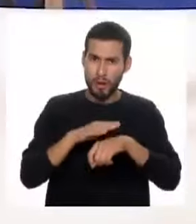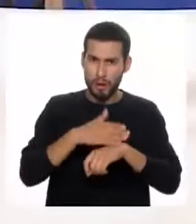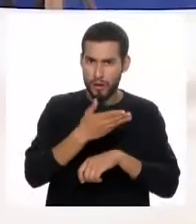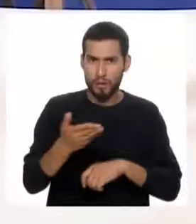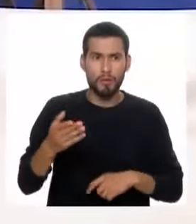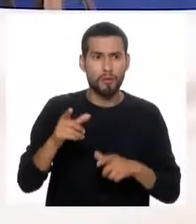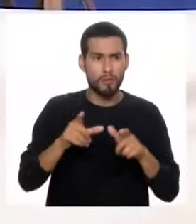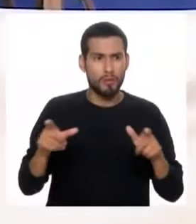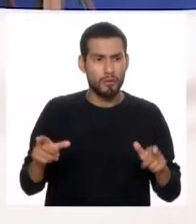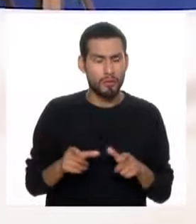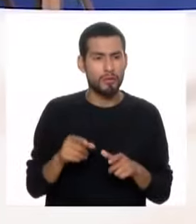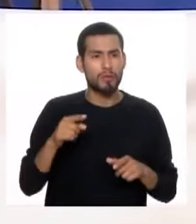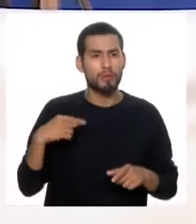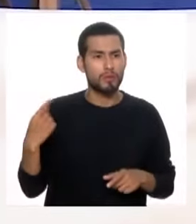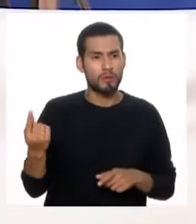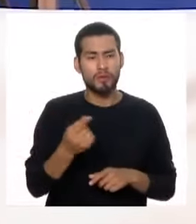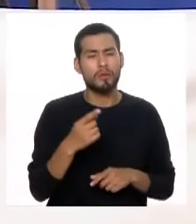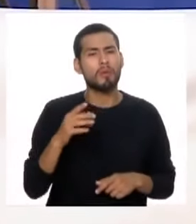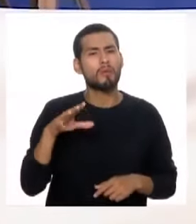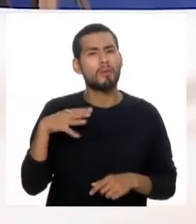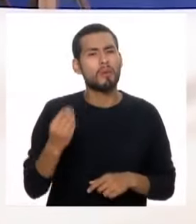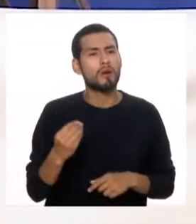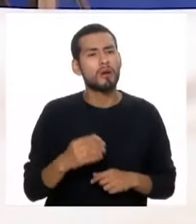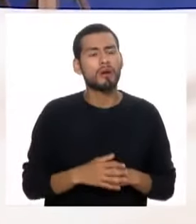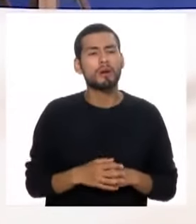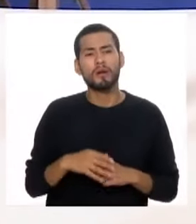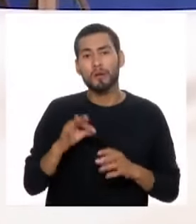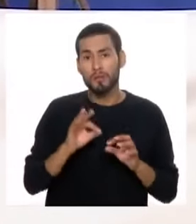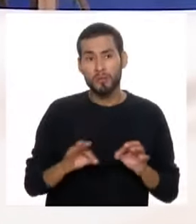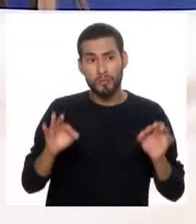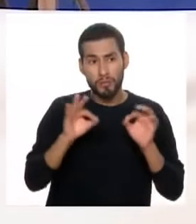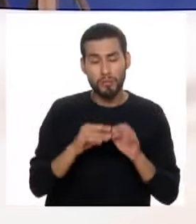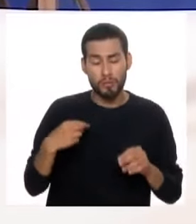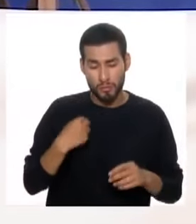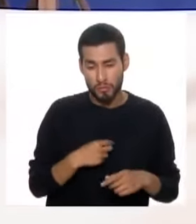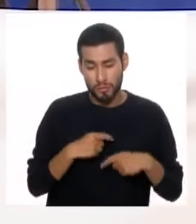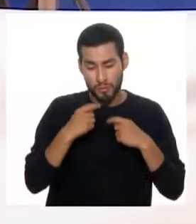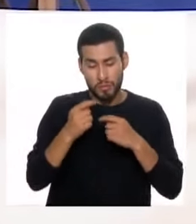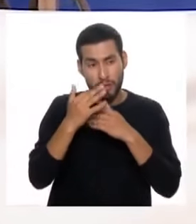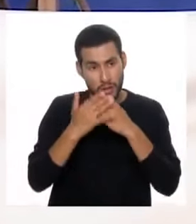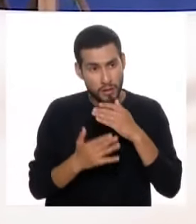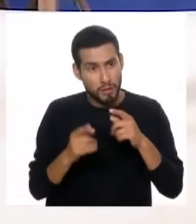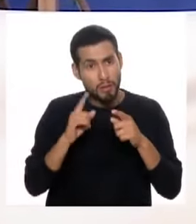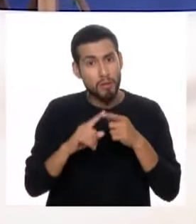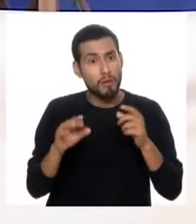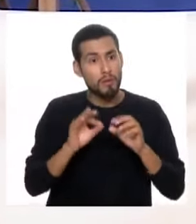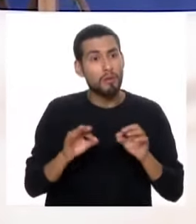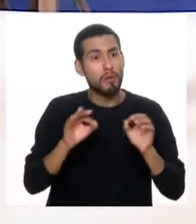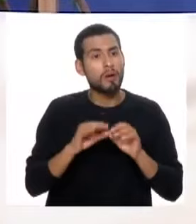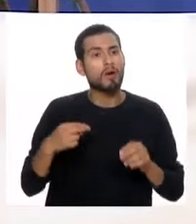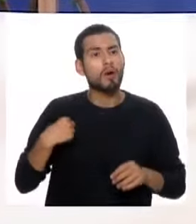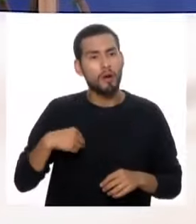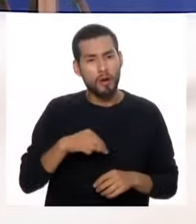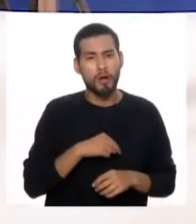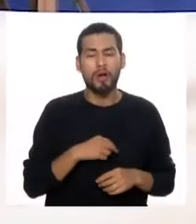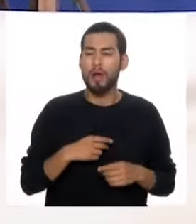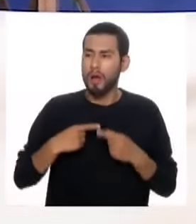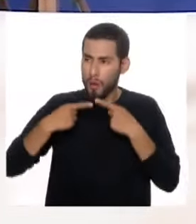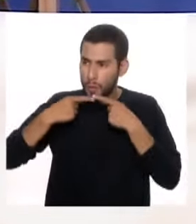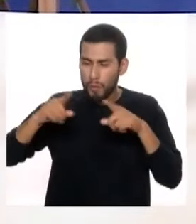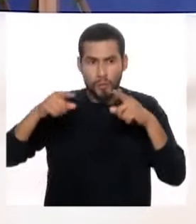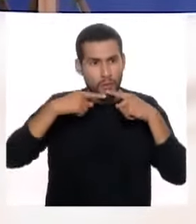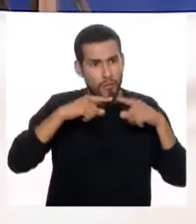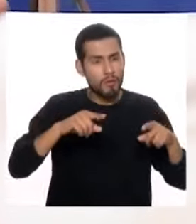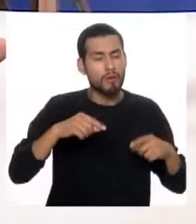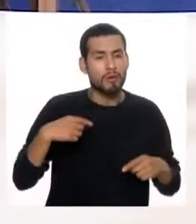los empresarios. ¿Por qué? Porque es muy importante que seamos donantes de sangre. Pero es muy importante que seamos promotores,